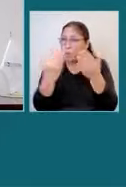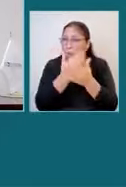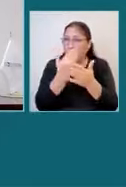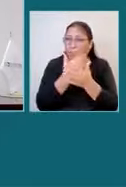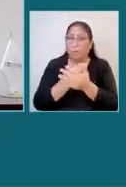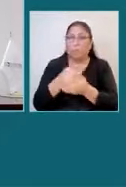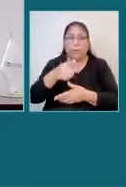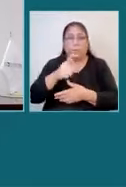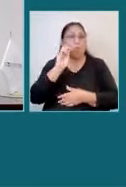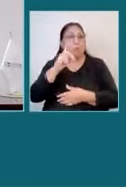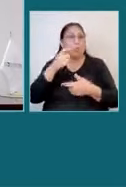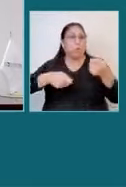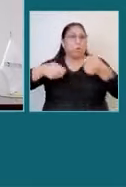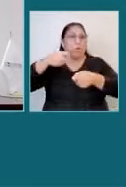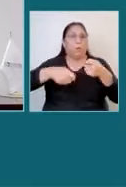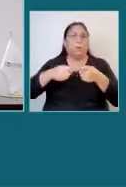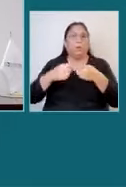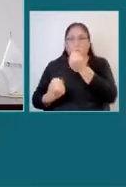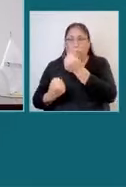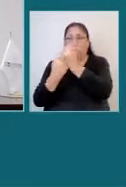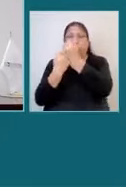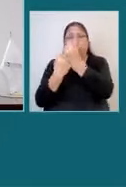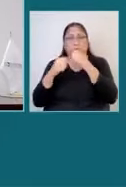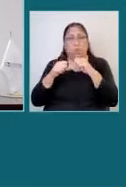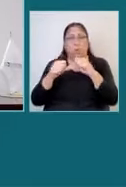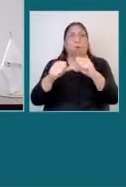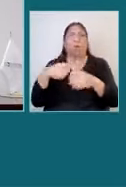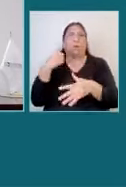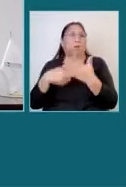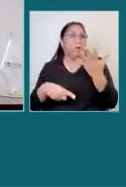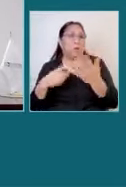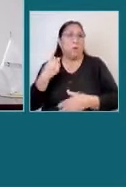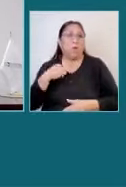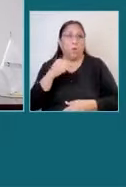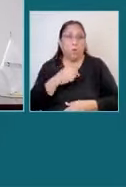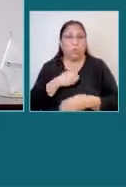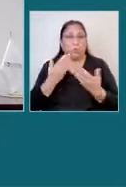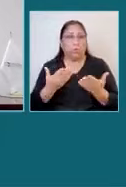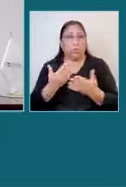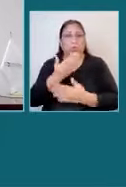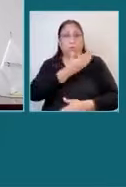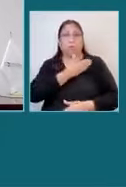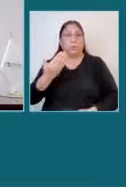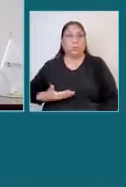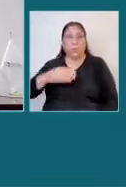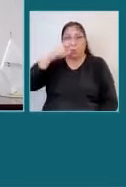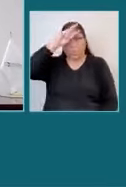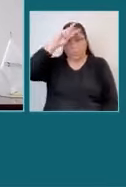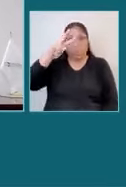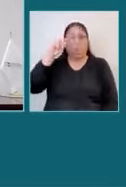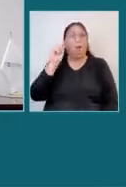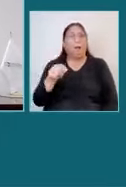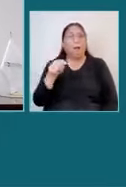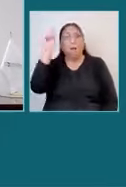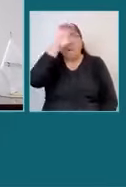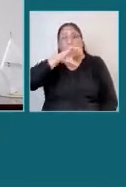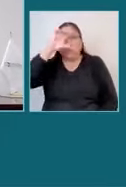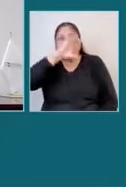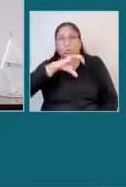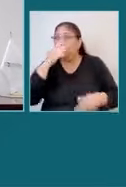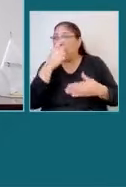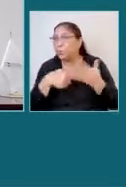un inversionista ancla, ¿no? Lo que nosotros, como Estado peruano también buscamos, es